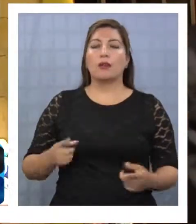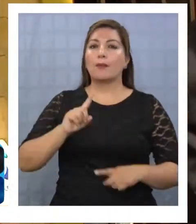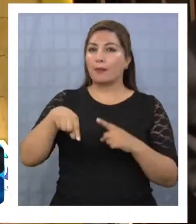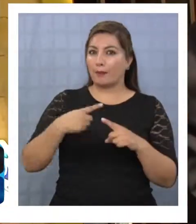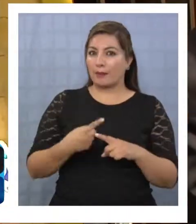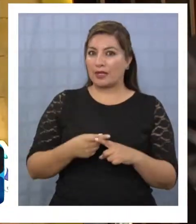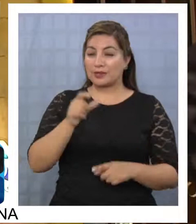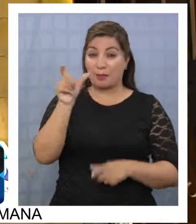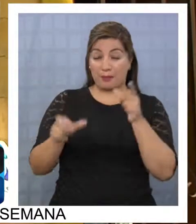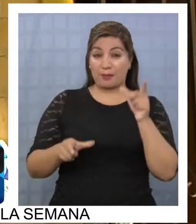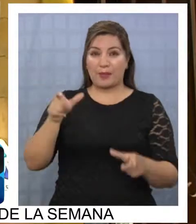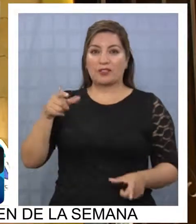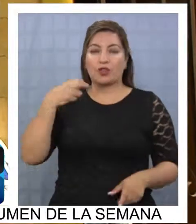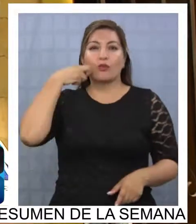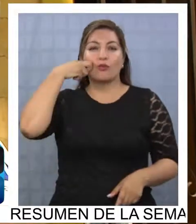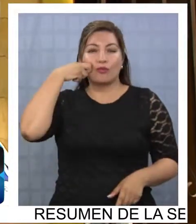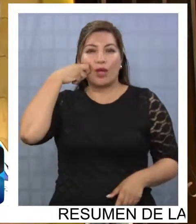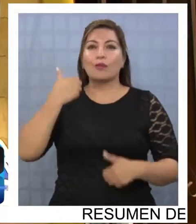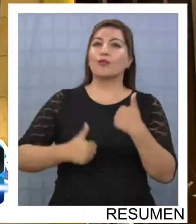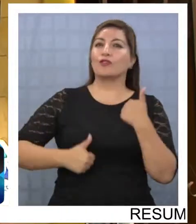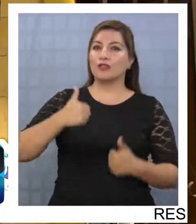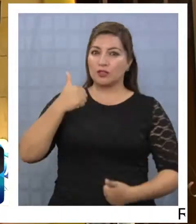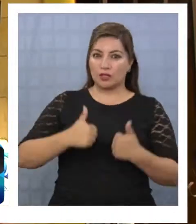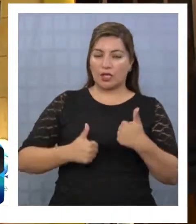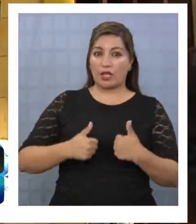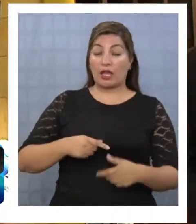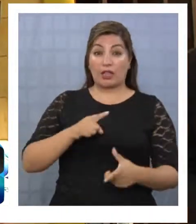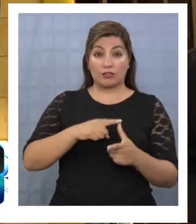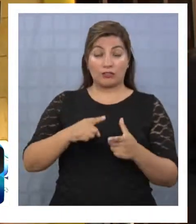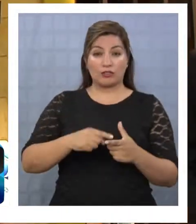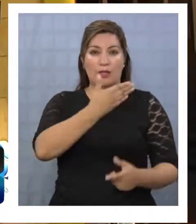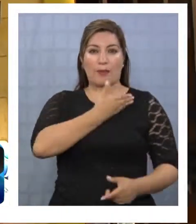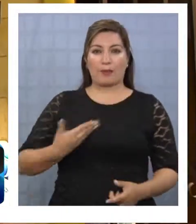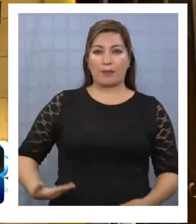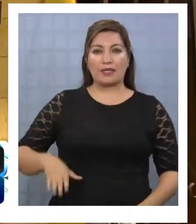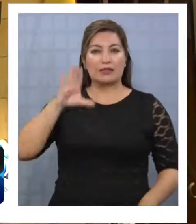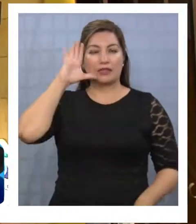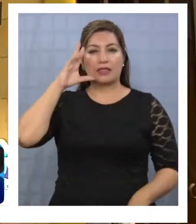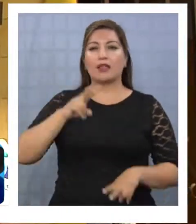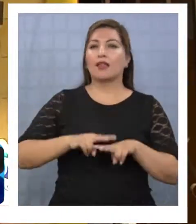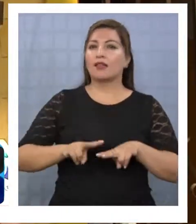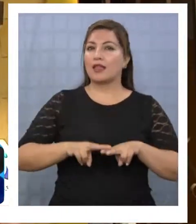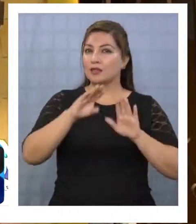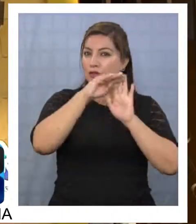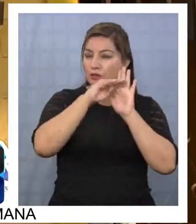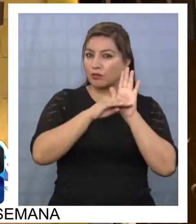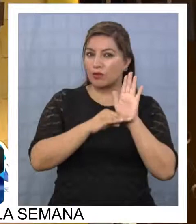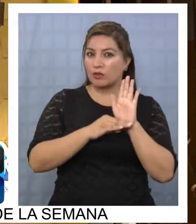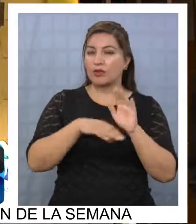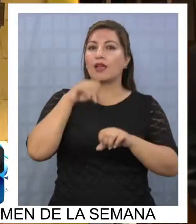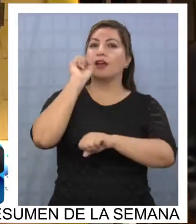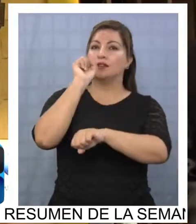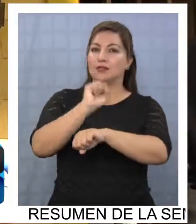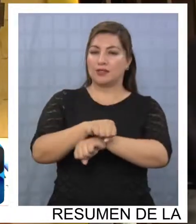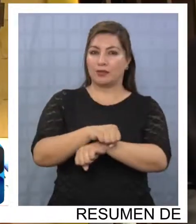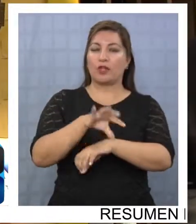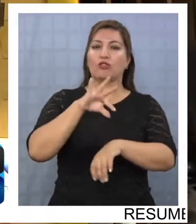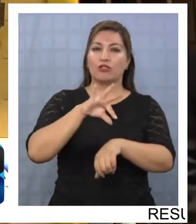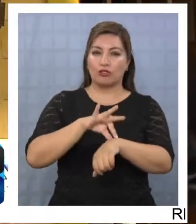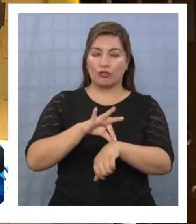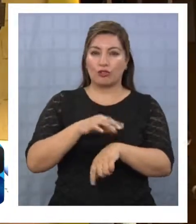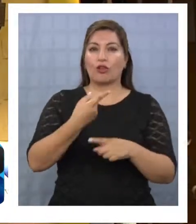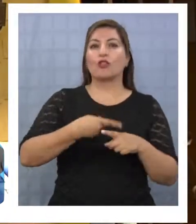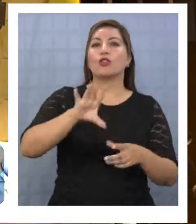humano, profesional y es por eso que la Presidenta ha generado este programa, que va a permitir a médicos que vienen de fuera,